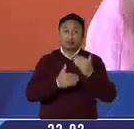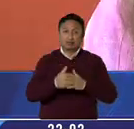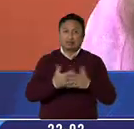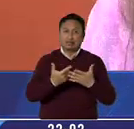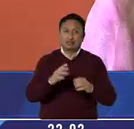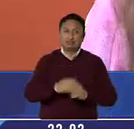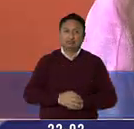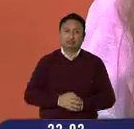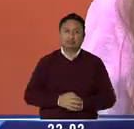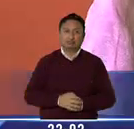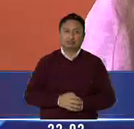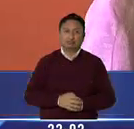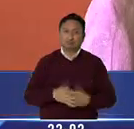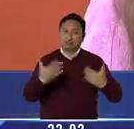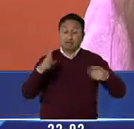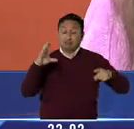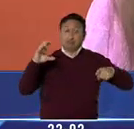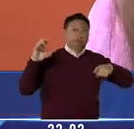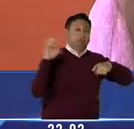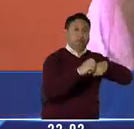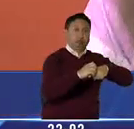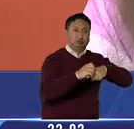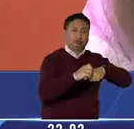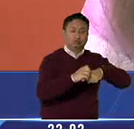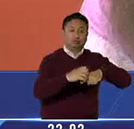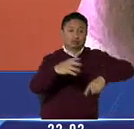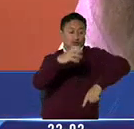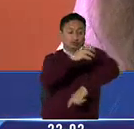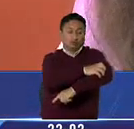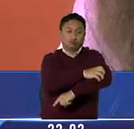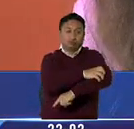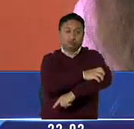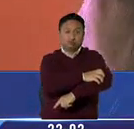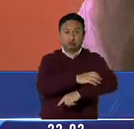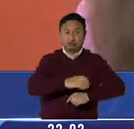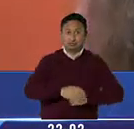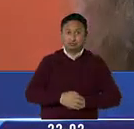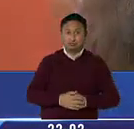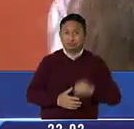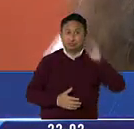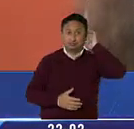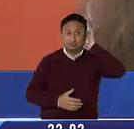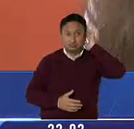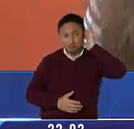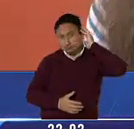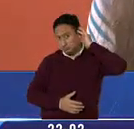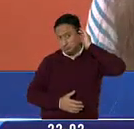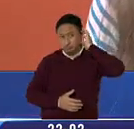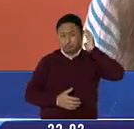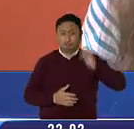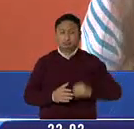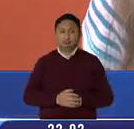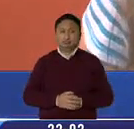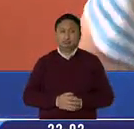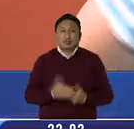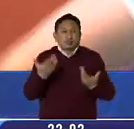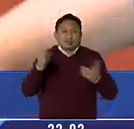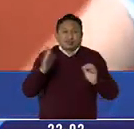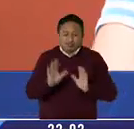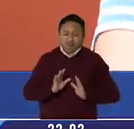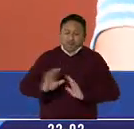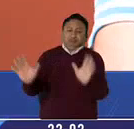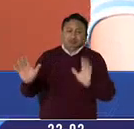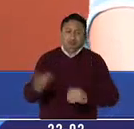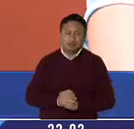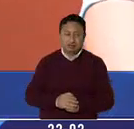minutos. Atacó violentamente, me vino y me mordió el brazo. No sé si el brazo es lo que me mordió o lo que le empujé al perro.